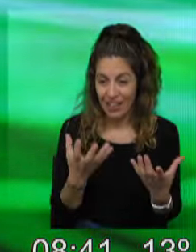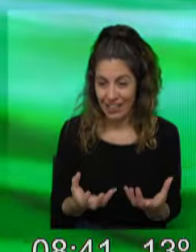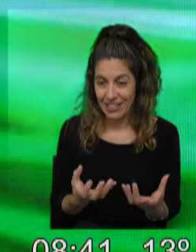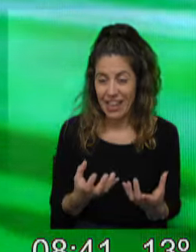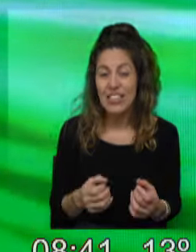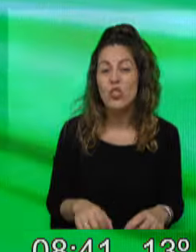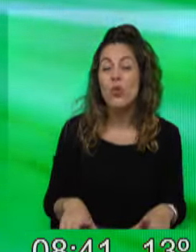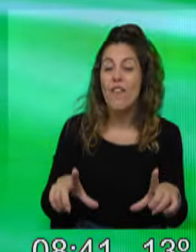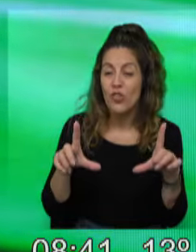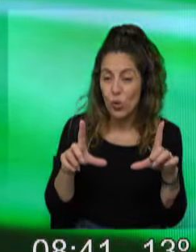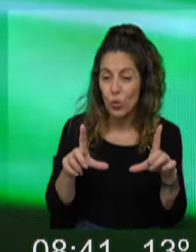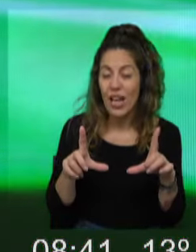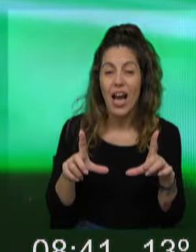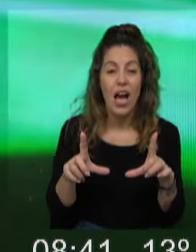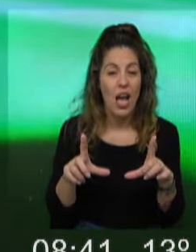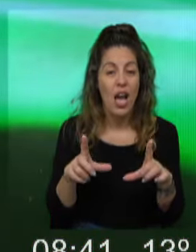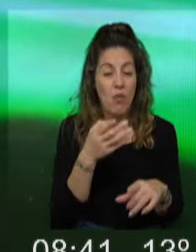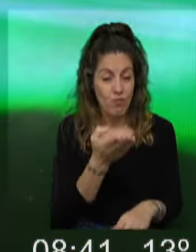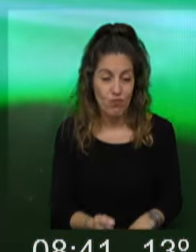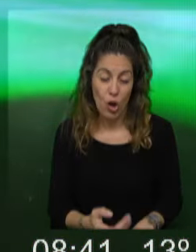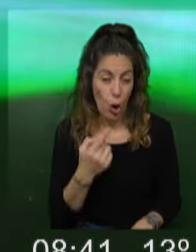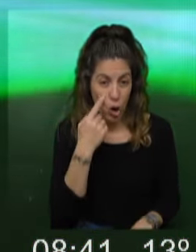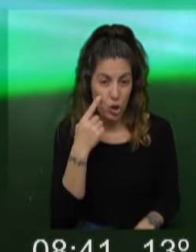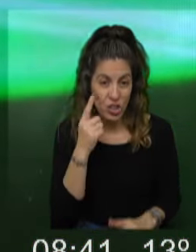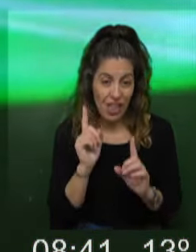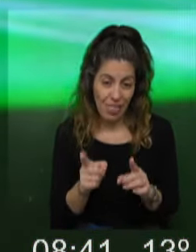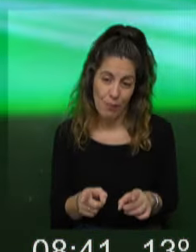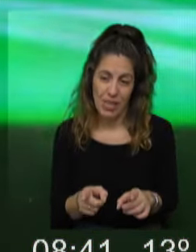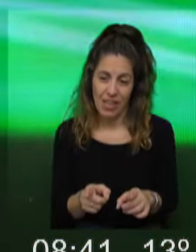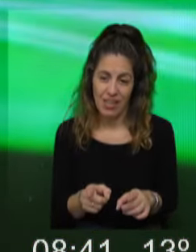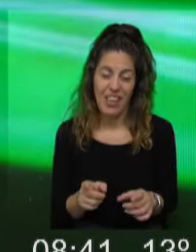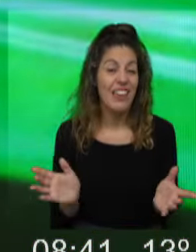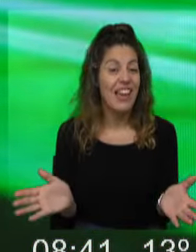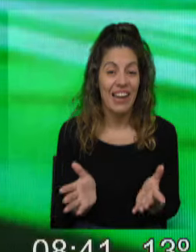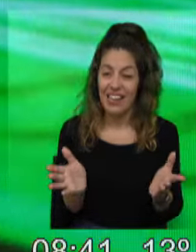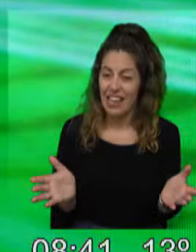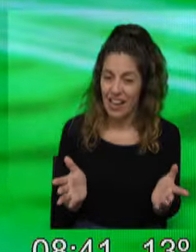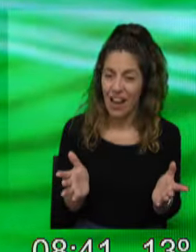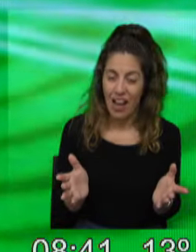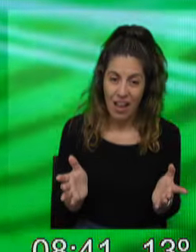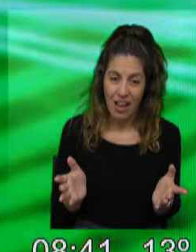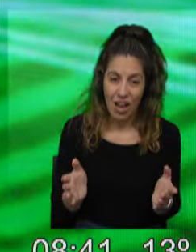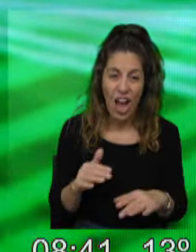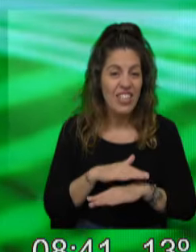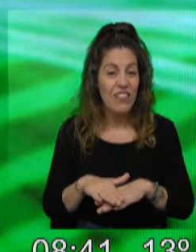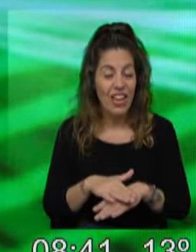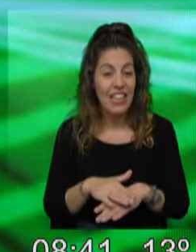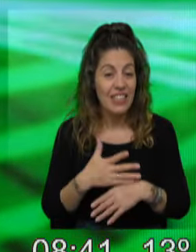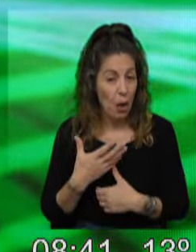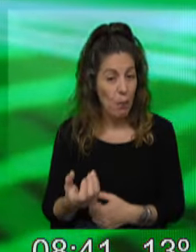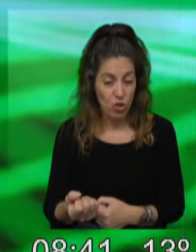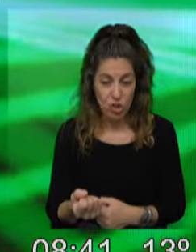es una figura este muy conocida este y que genera un niveles de adhesión